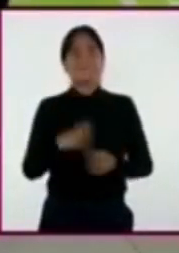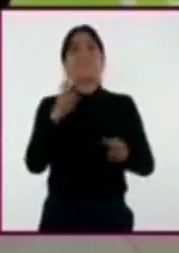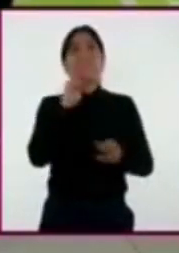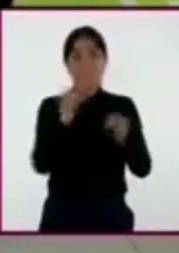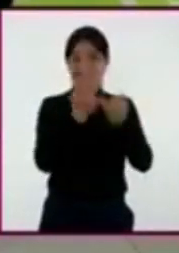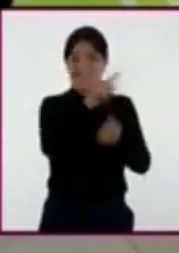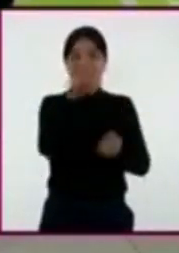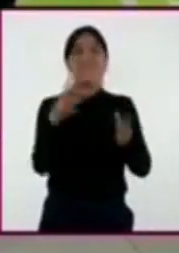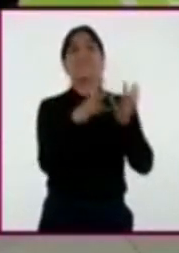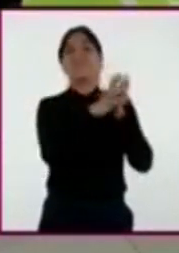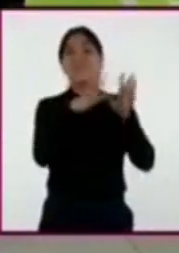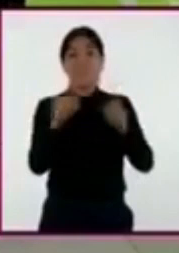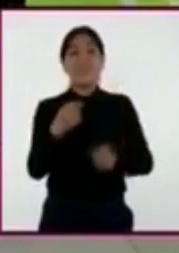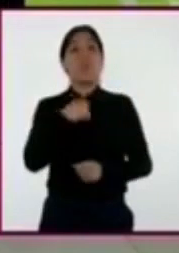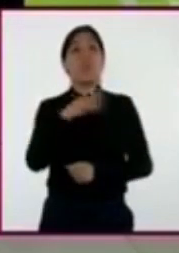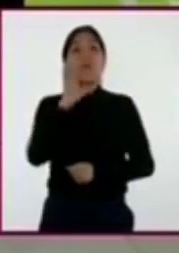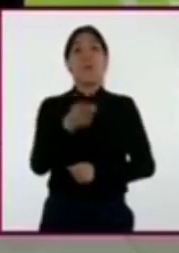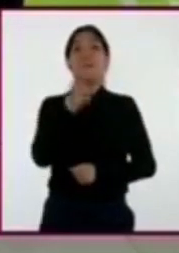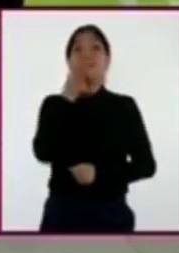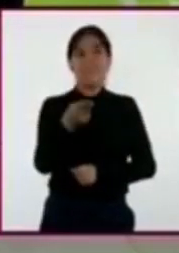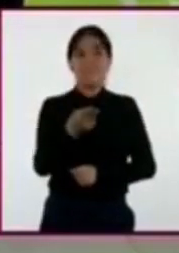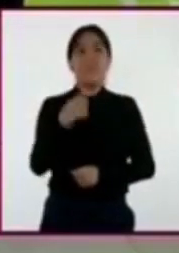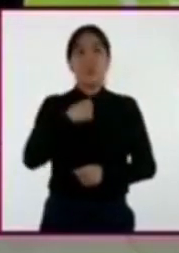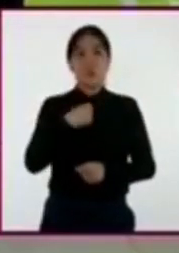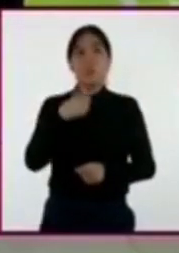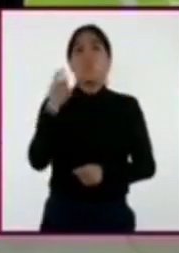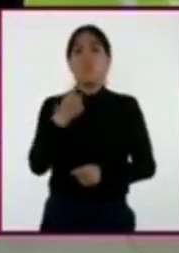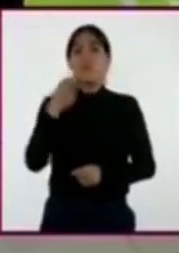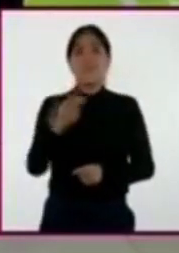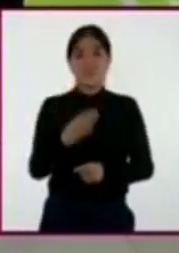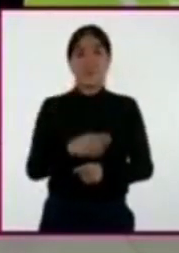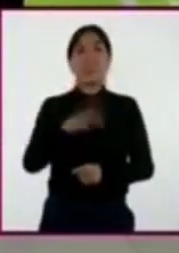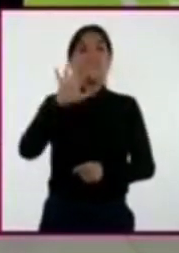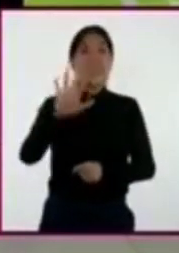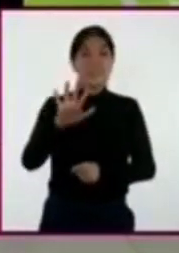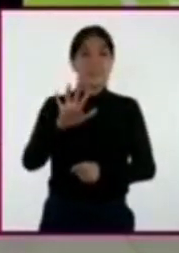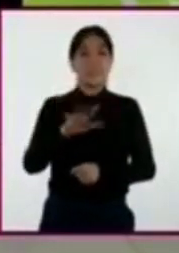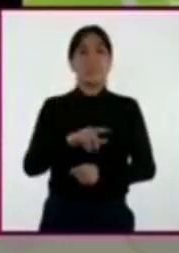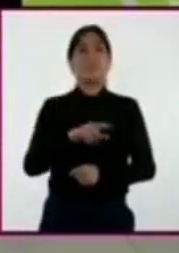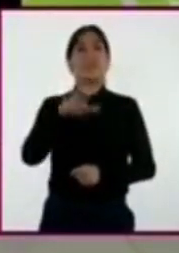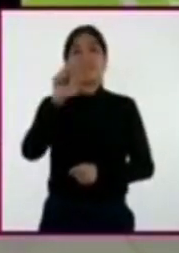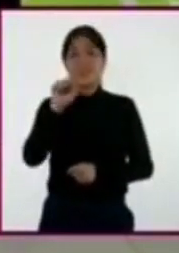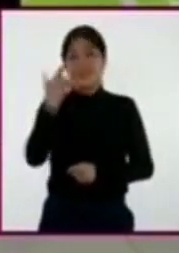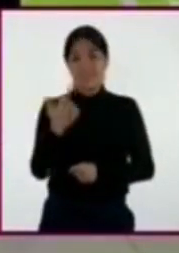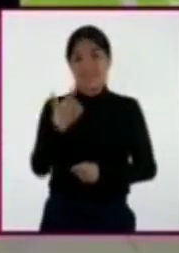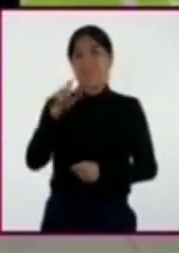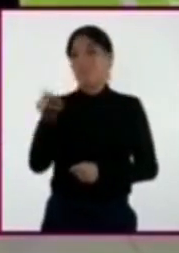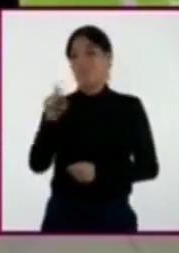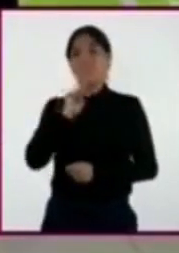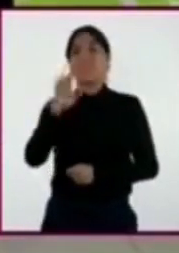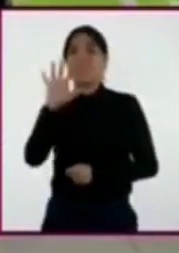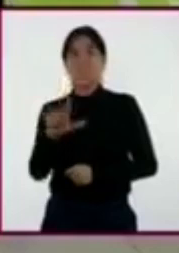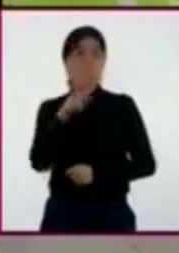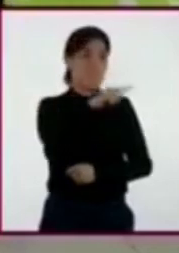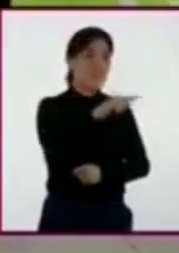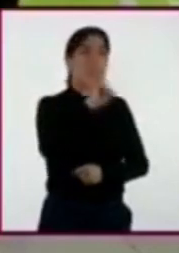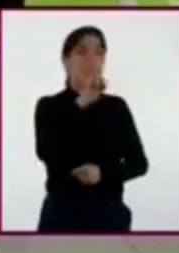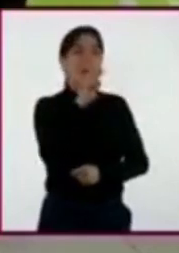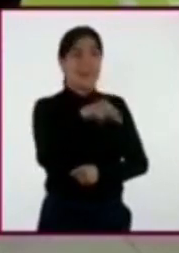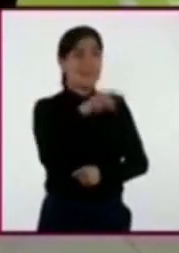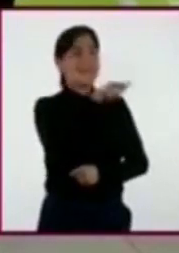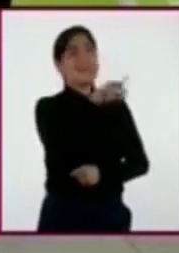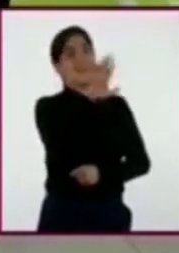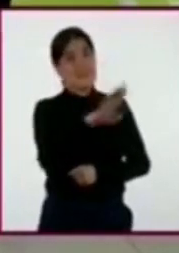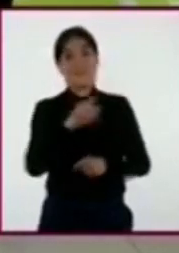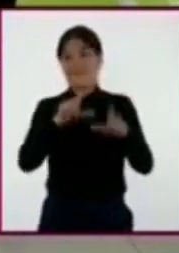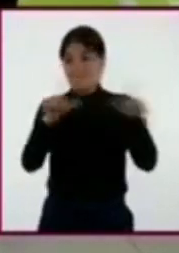adelante. Lo mismo a mi señal y yo llevo la cuenta. Vamos a hacer 5, Leslie, 5, Juan Carlos. ¿Están listos? Sí.